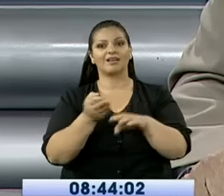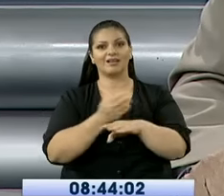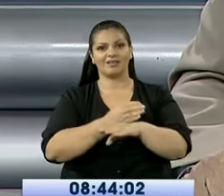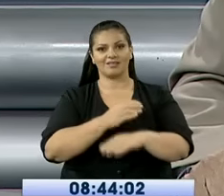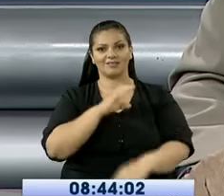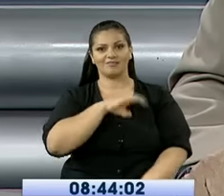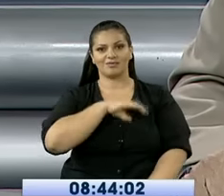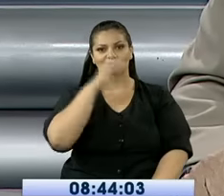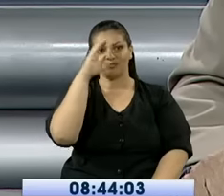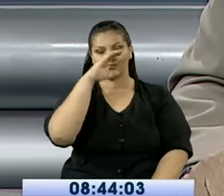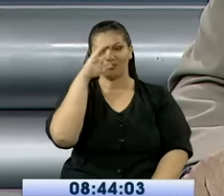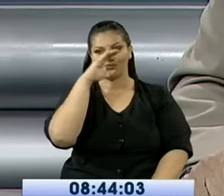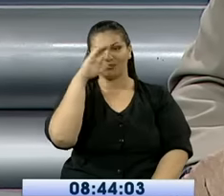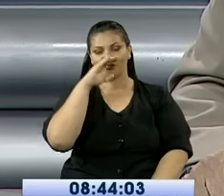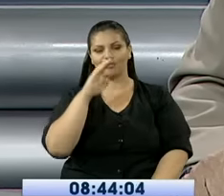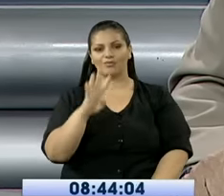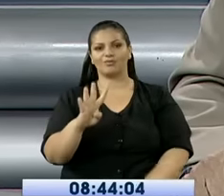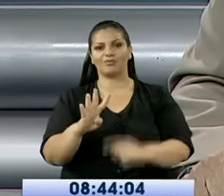está vigente.